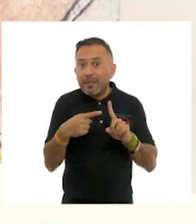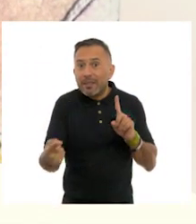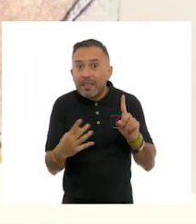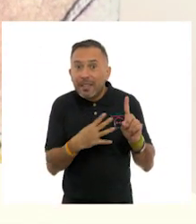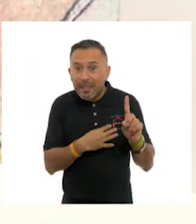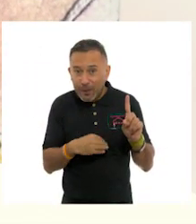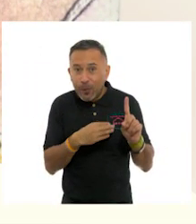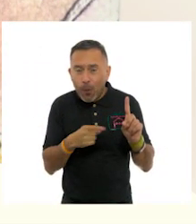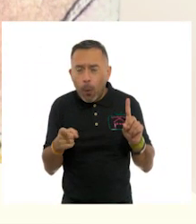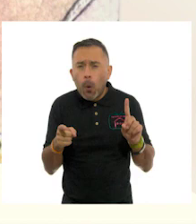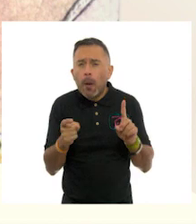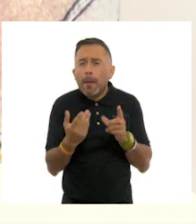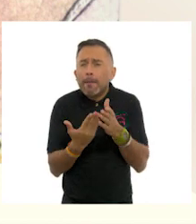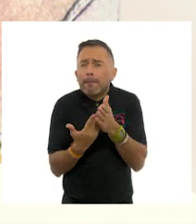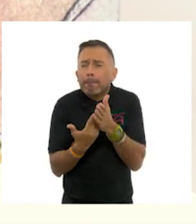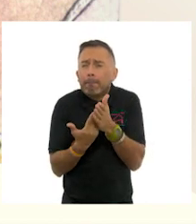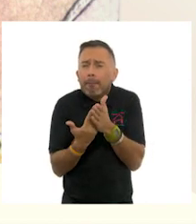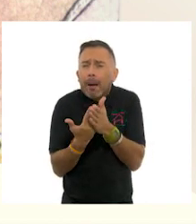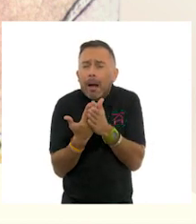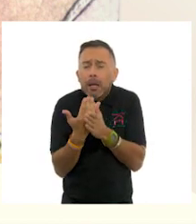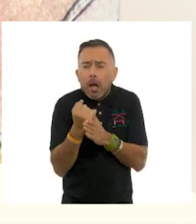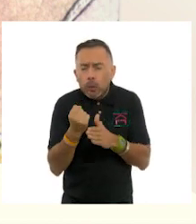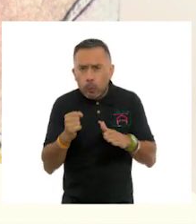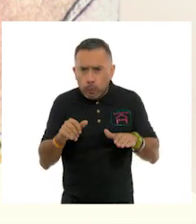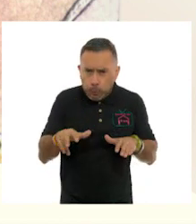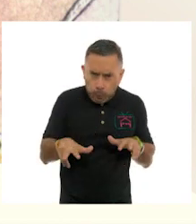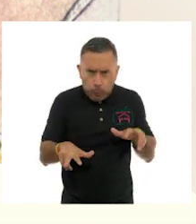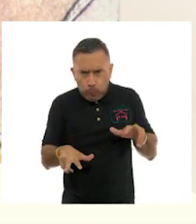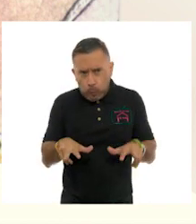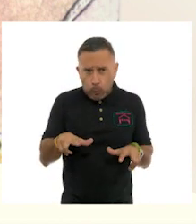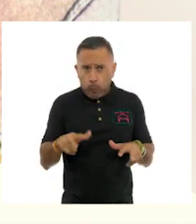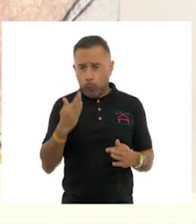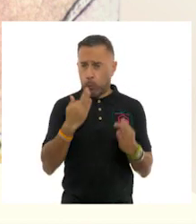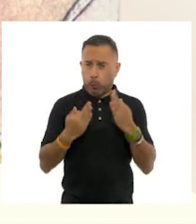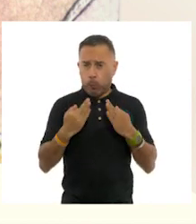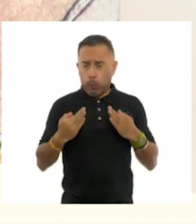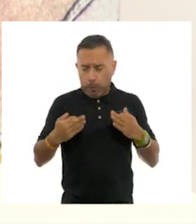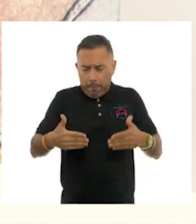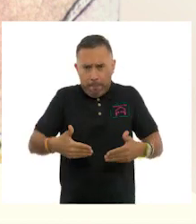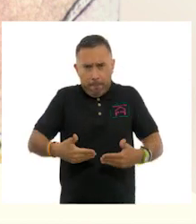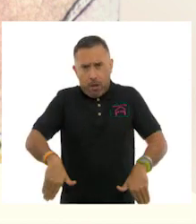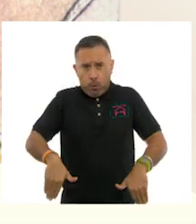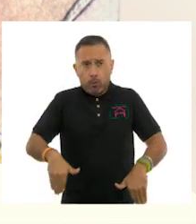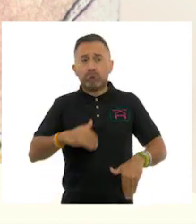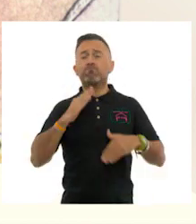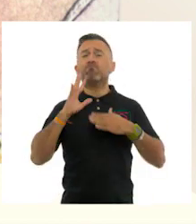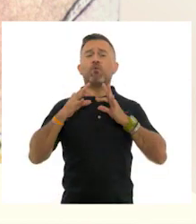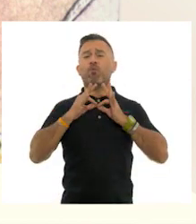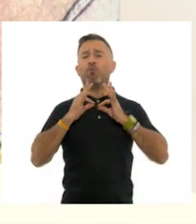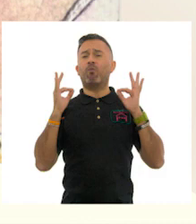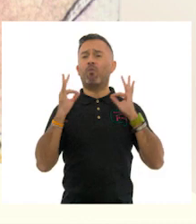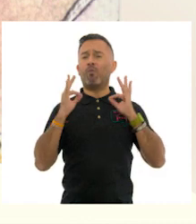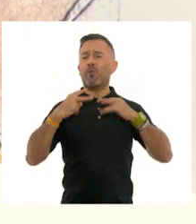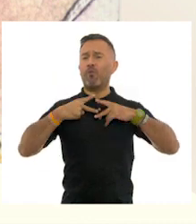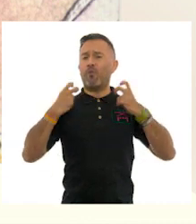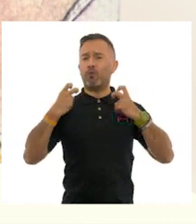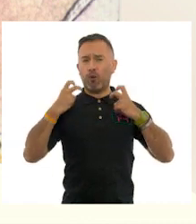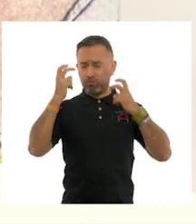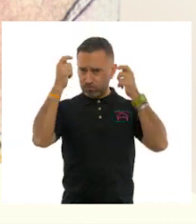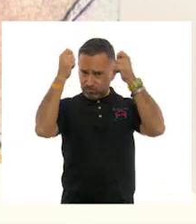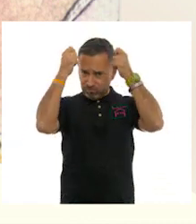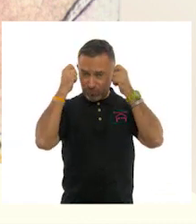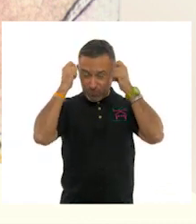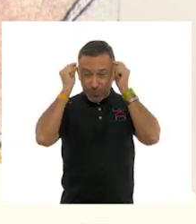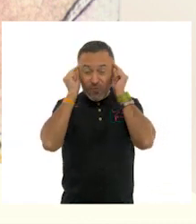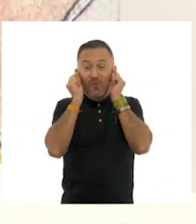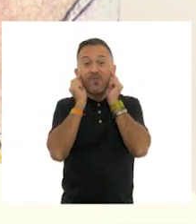esta mañana muy tieso y muy majo, con pantalón corto, corbata a la moda, sombrero encintado y